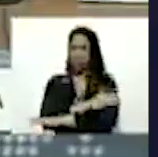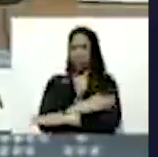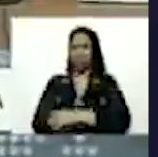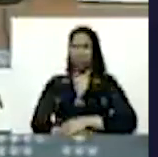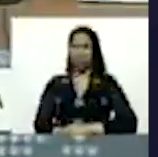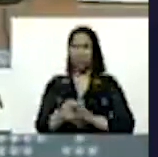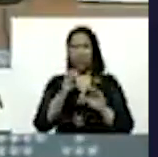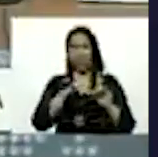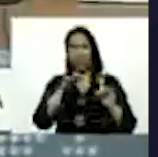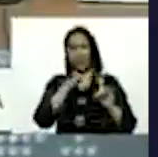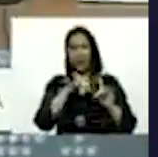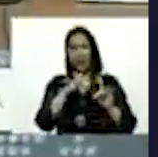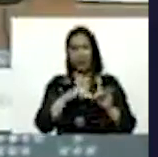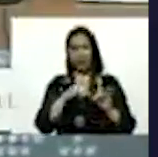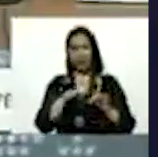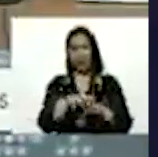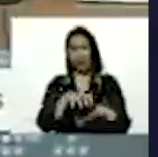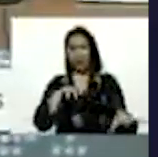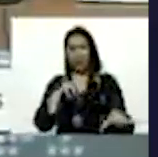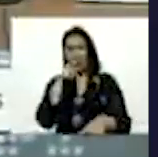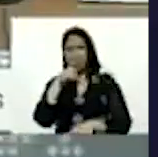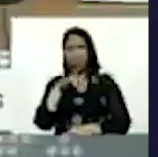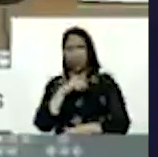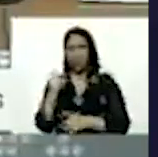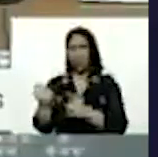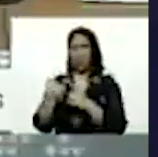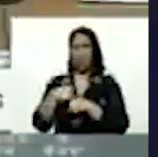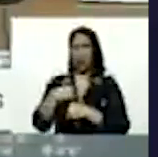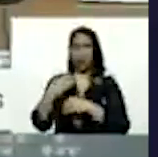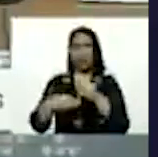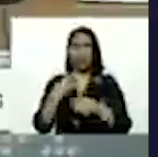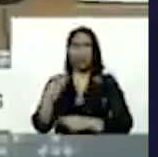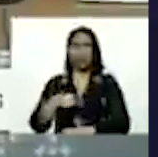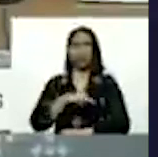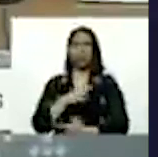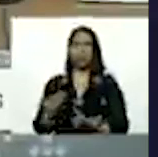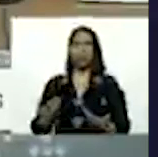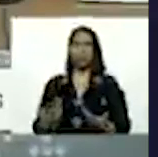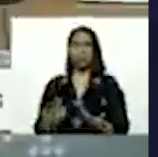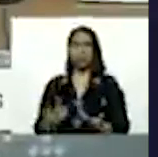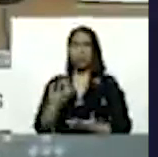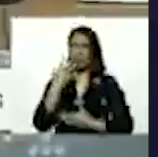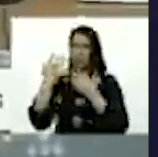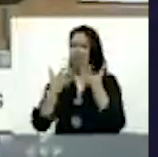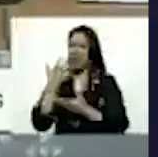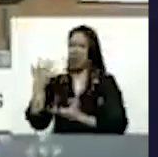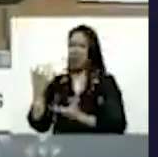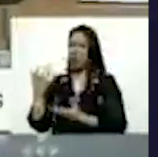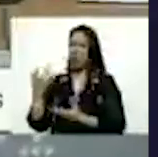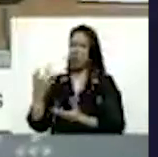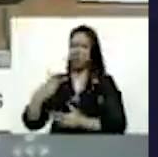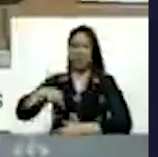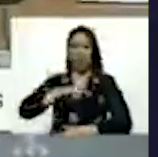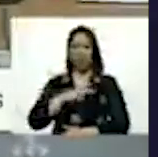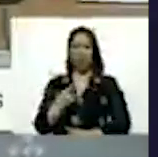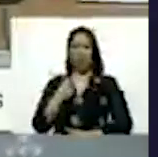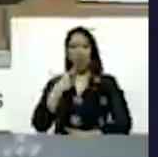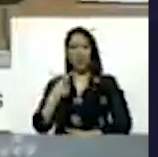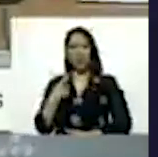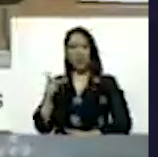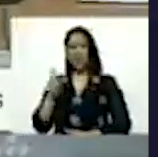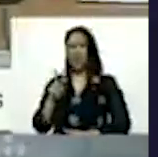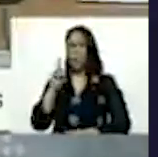Engañaron a una parte del pueblo y nos ganaron. ¿Qué hicimos nosotros? Gritamos fraude, desconocimos el triunfo de